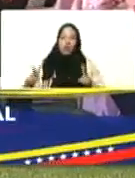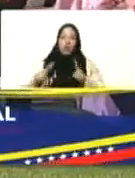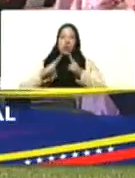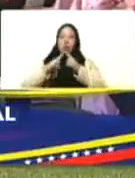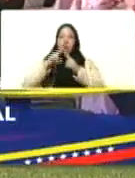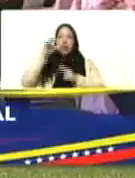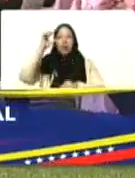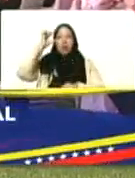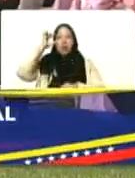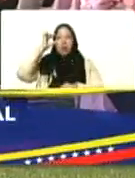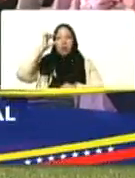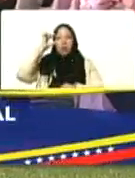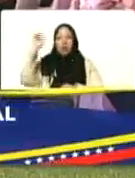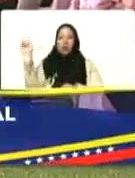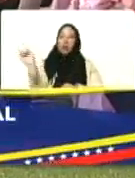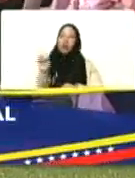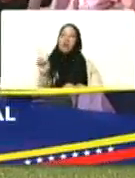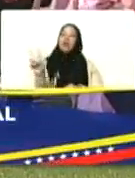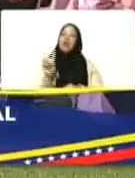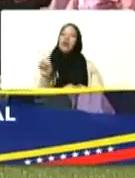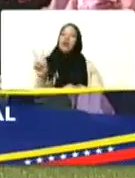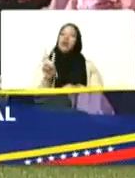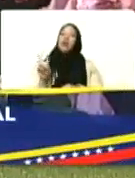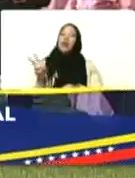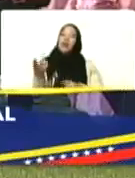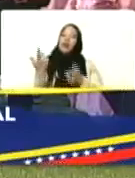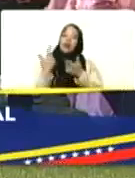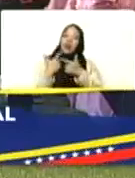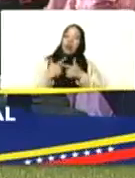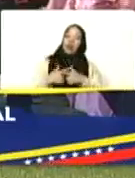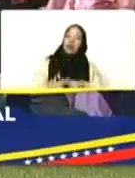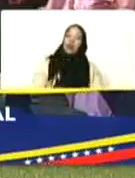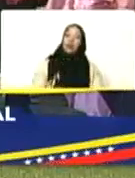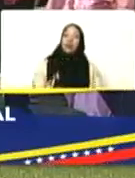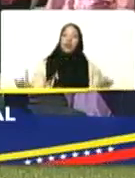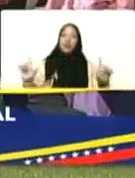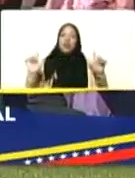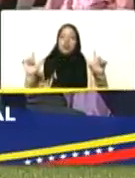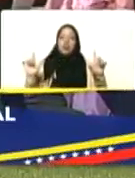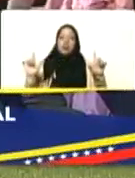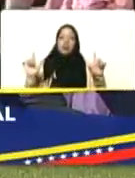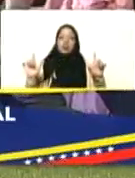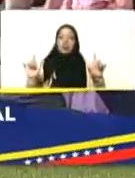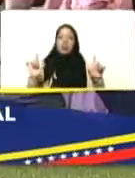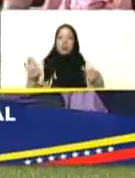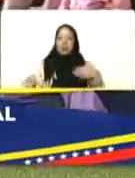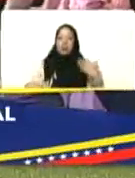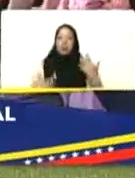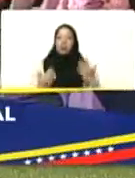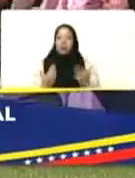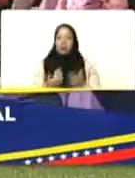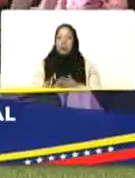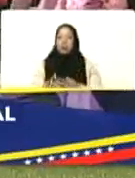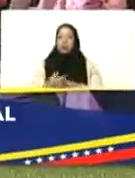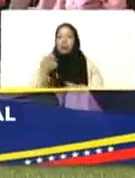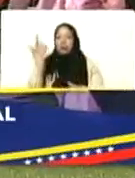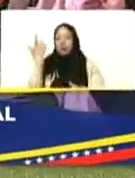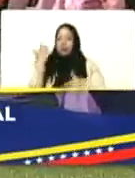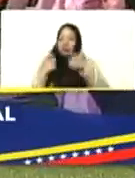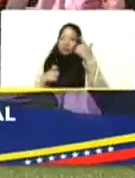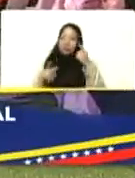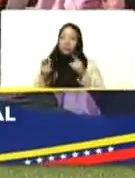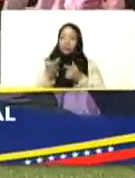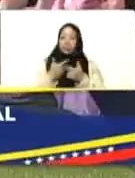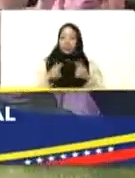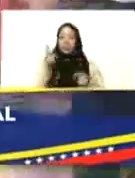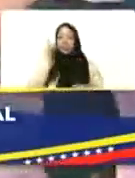declararemos a Venezuela territorio libre de machismo. Y